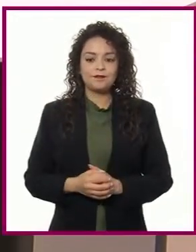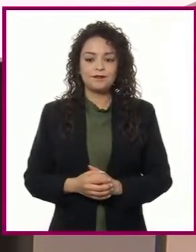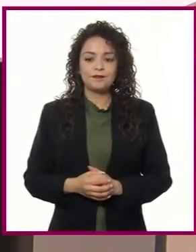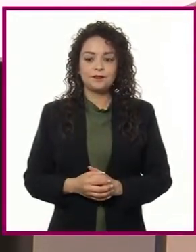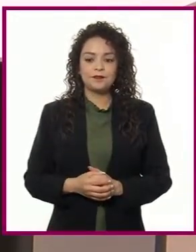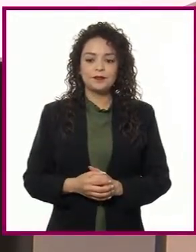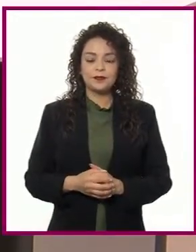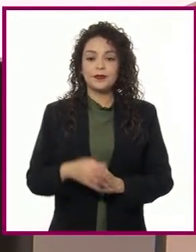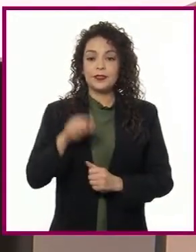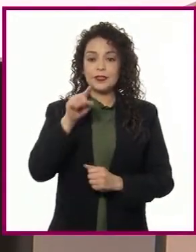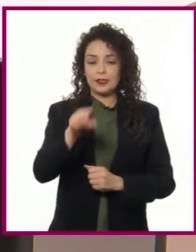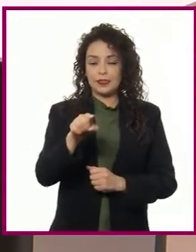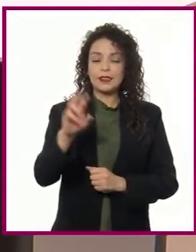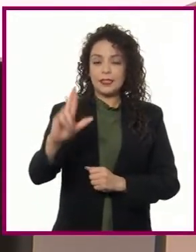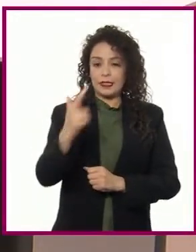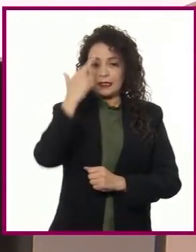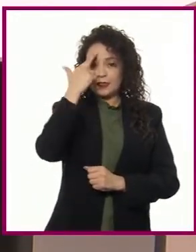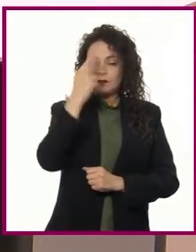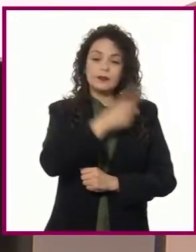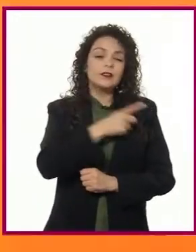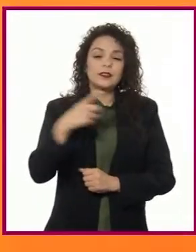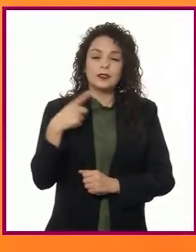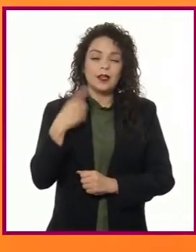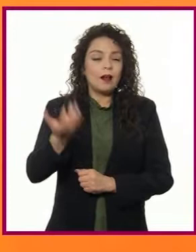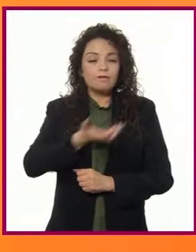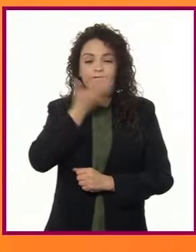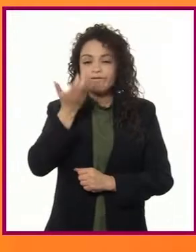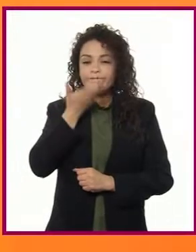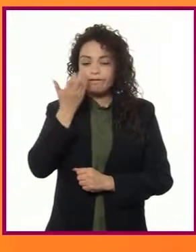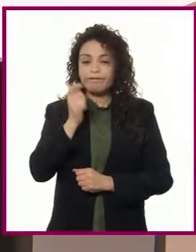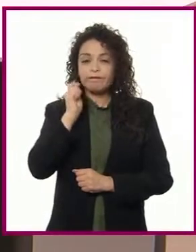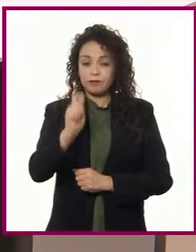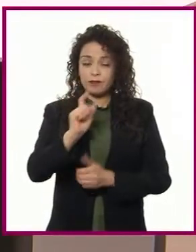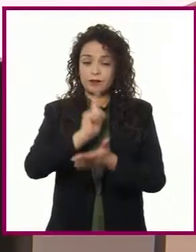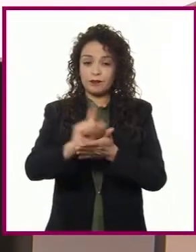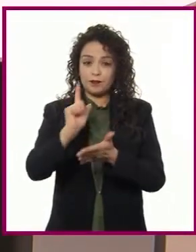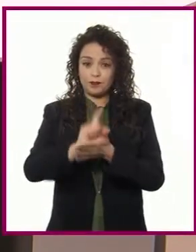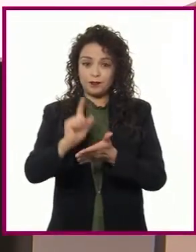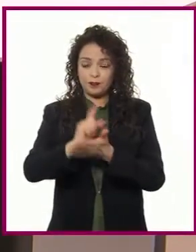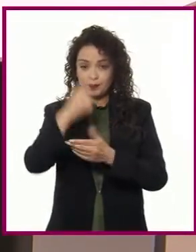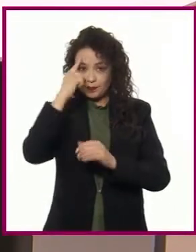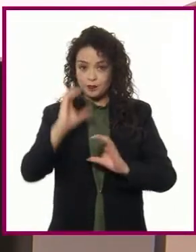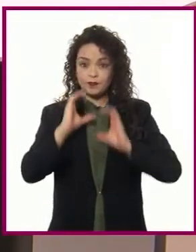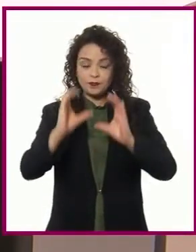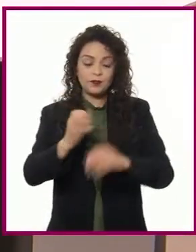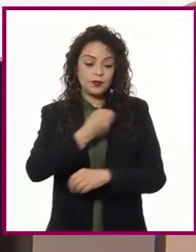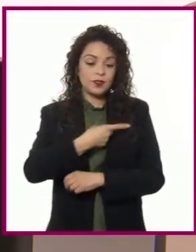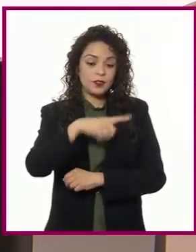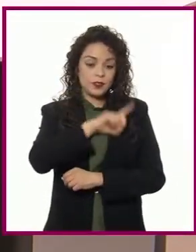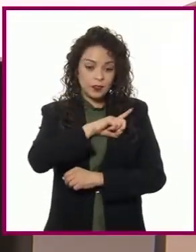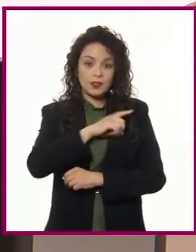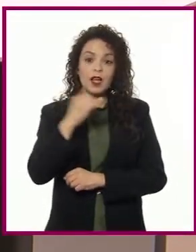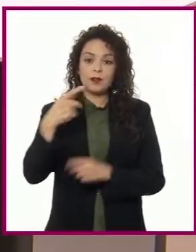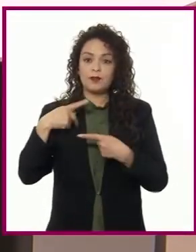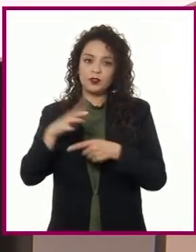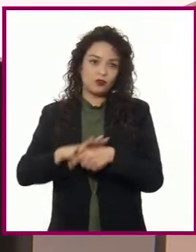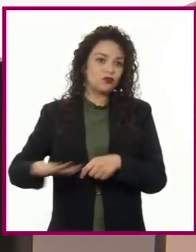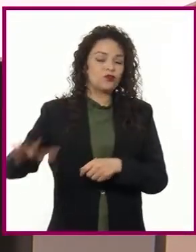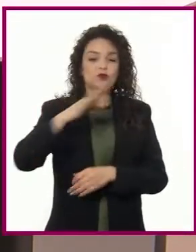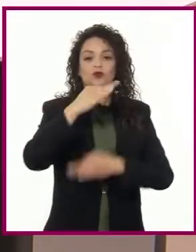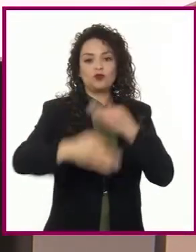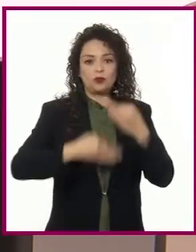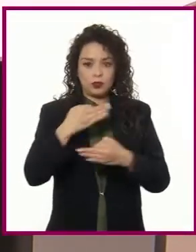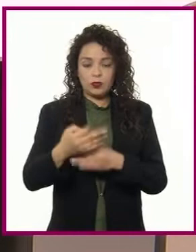Queremos recordarles que deben mantener sus hábitos de limpieza para el cuidado de su salud y de la de los demás, por lo que es